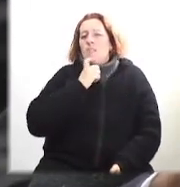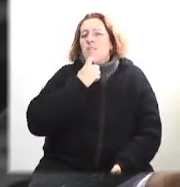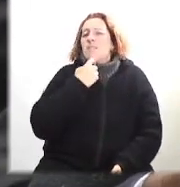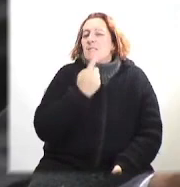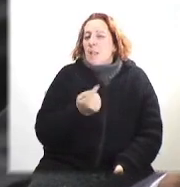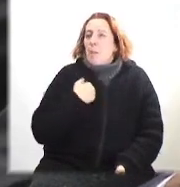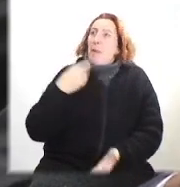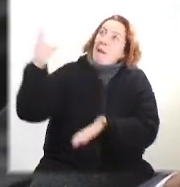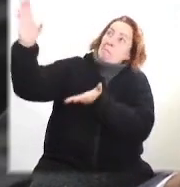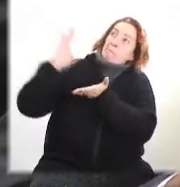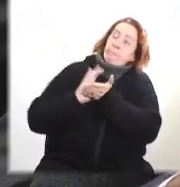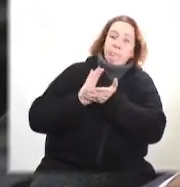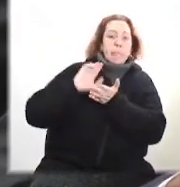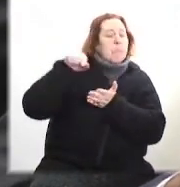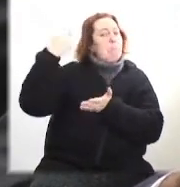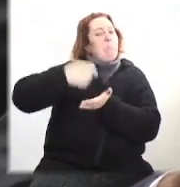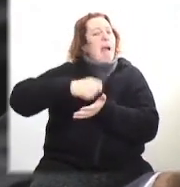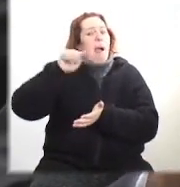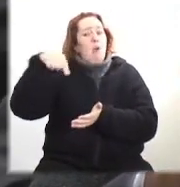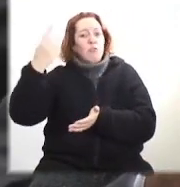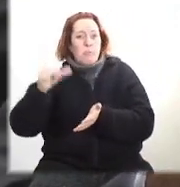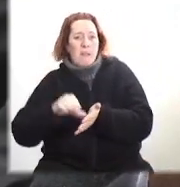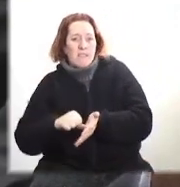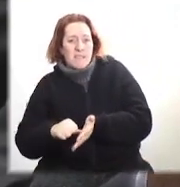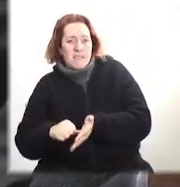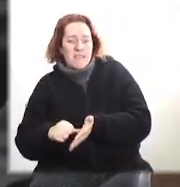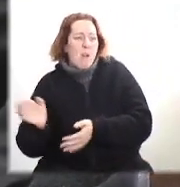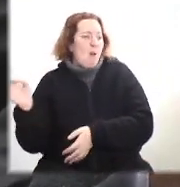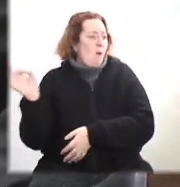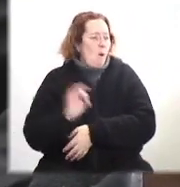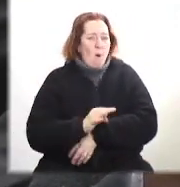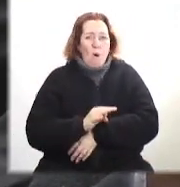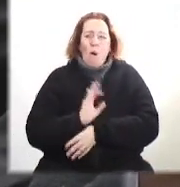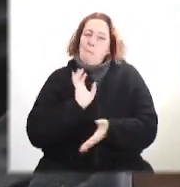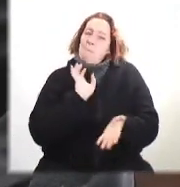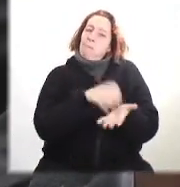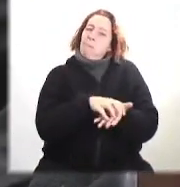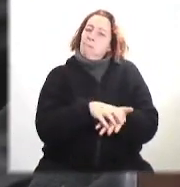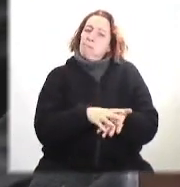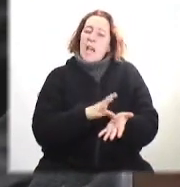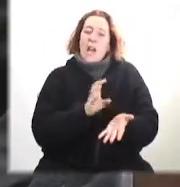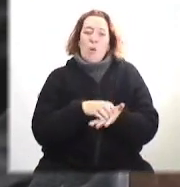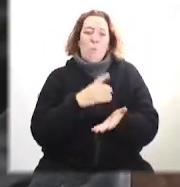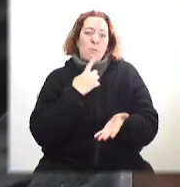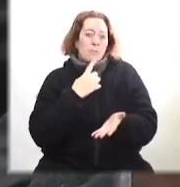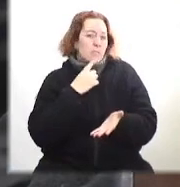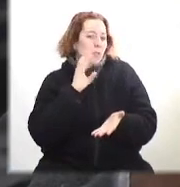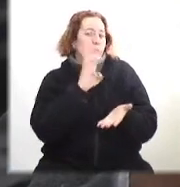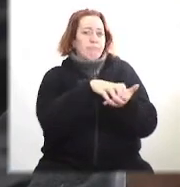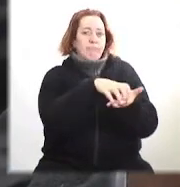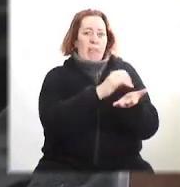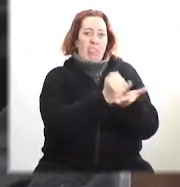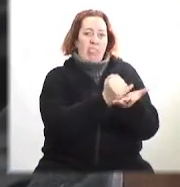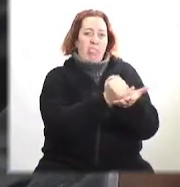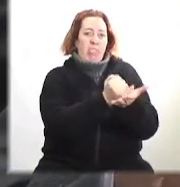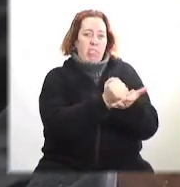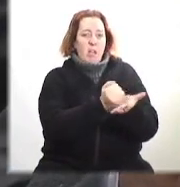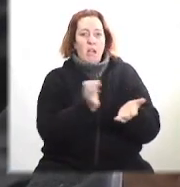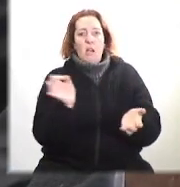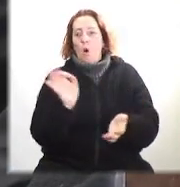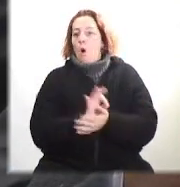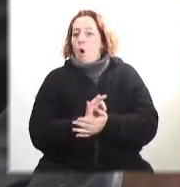exterior? ¿O es que eso nos sirve para entronizarnos en determinados cargos políticos o para ocupar en los